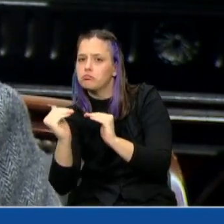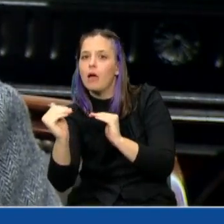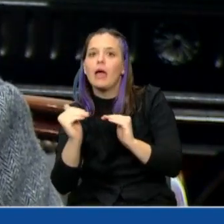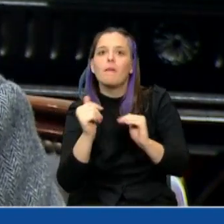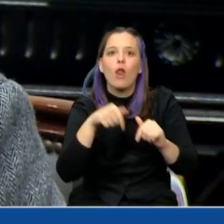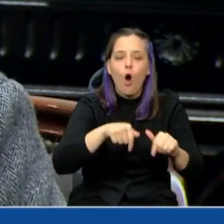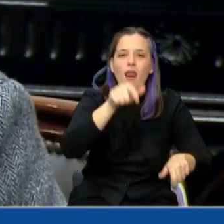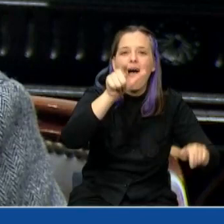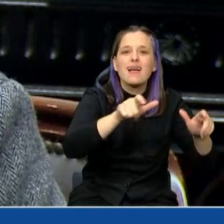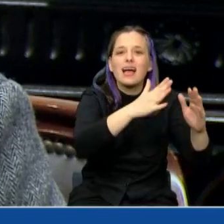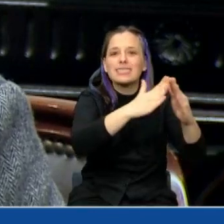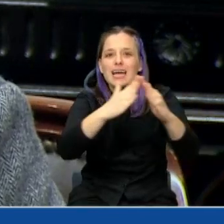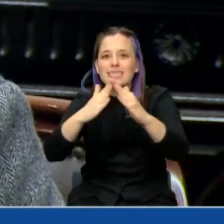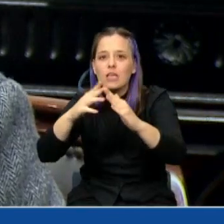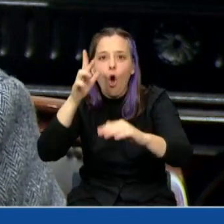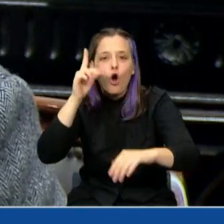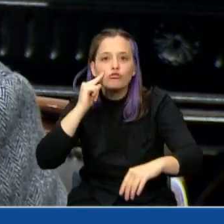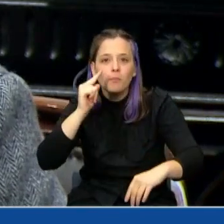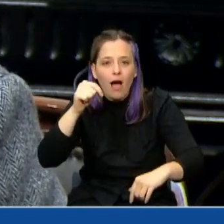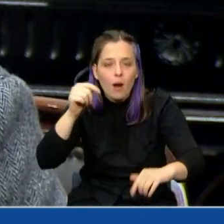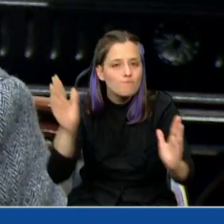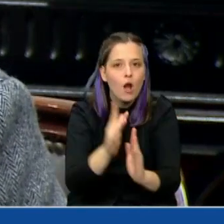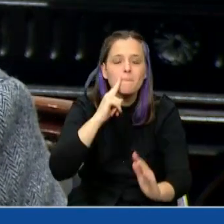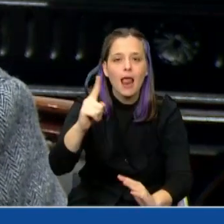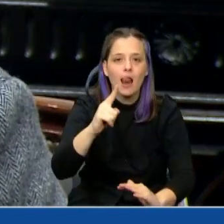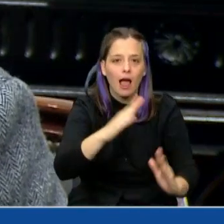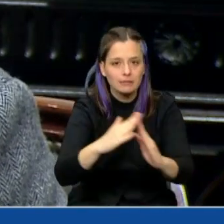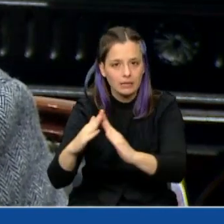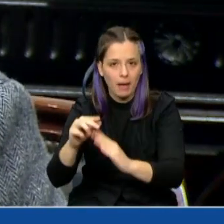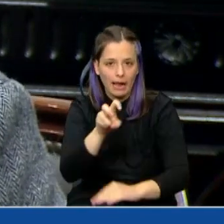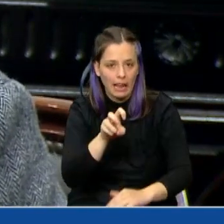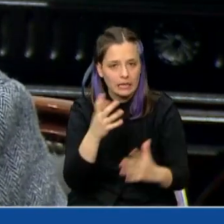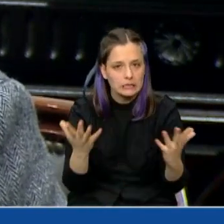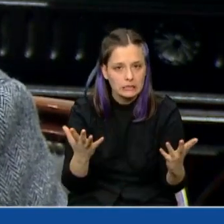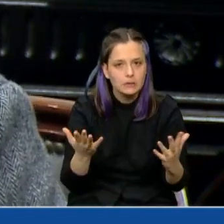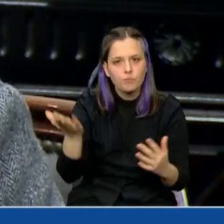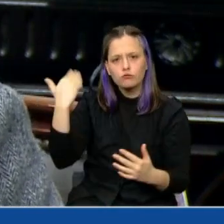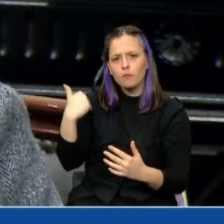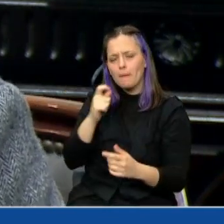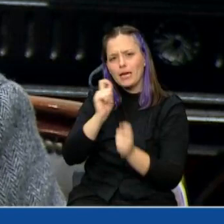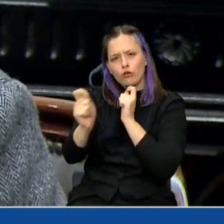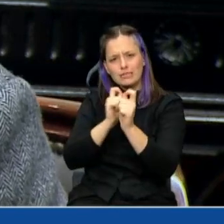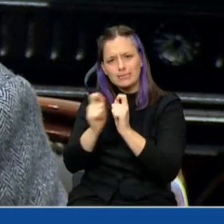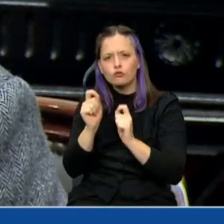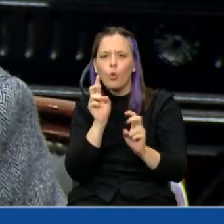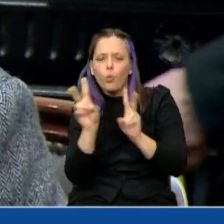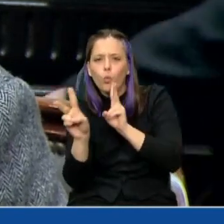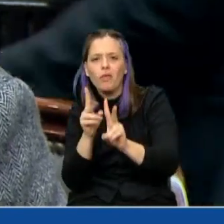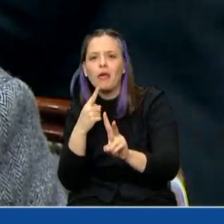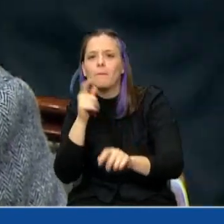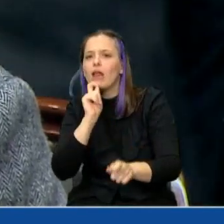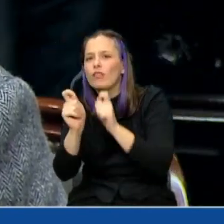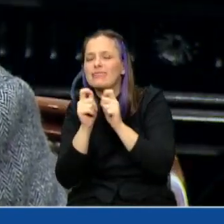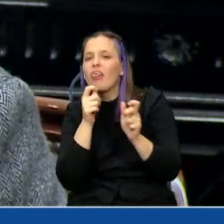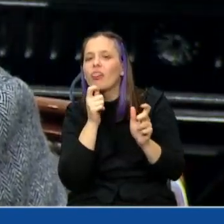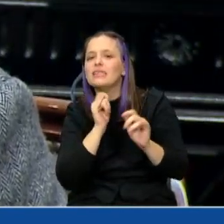las 1.000 unidades de vivienda. Hay quienes dicen, yo escuché ayer a algunos periodistas decir que son 500 las propiedades